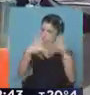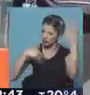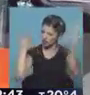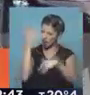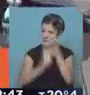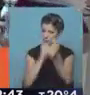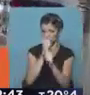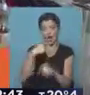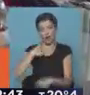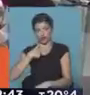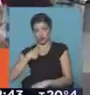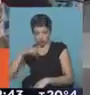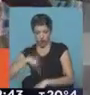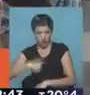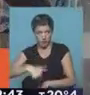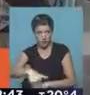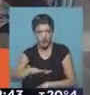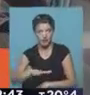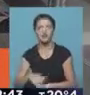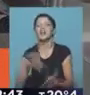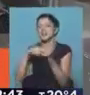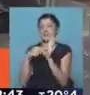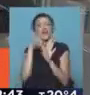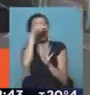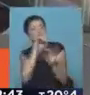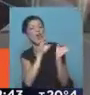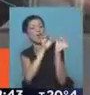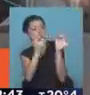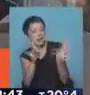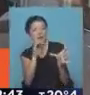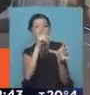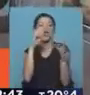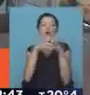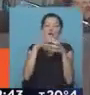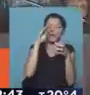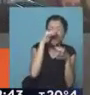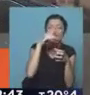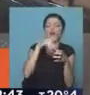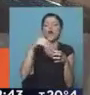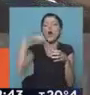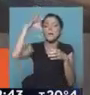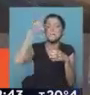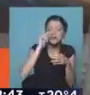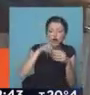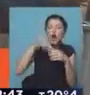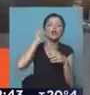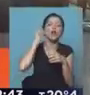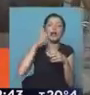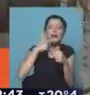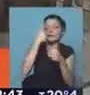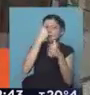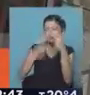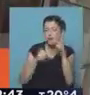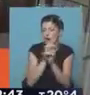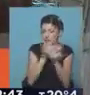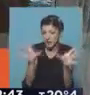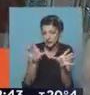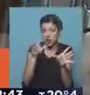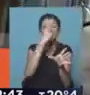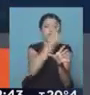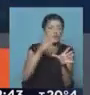industrial a nosotros. Es decir, ustedes ya contaminaron con el carbono, con el petróleo y con el gas el planeta durante, no sé, 200 años. Ahora que